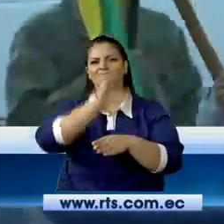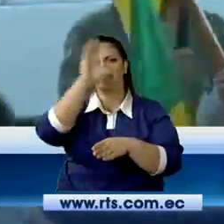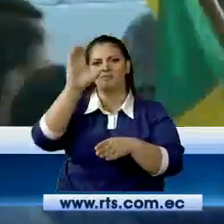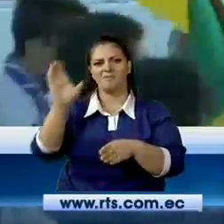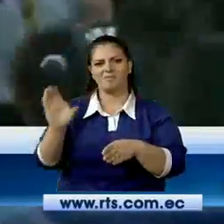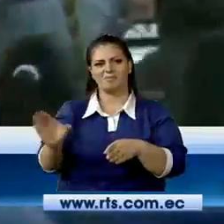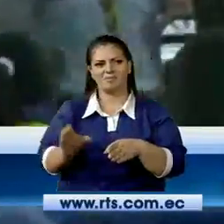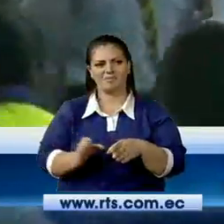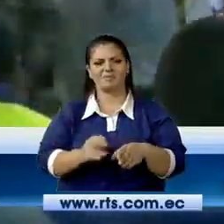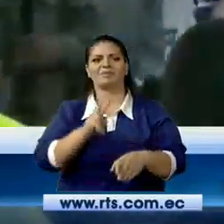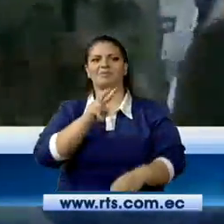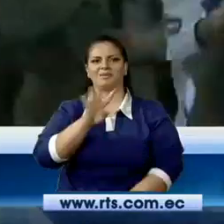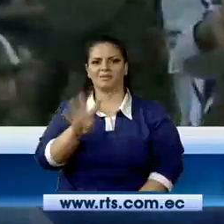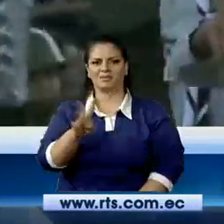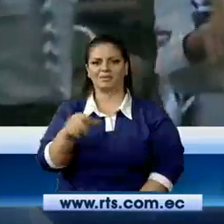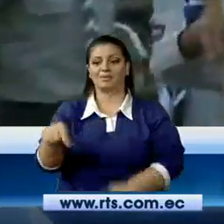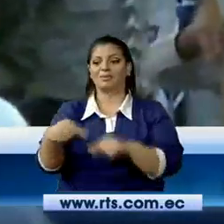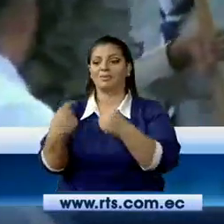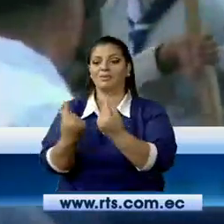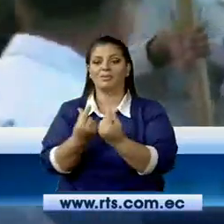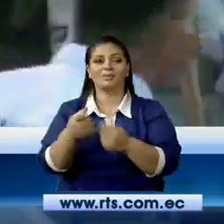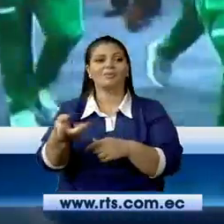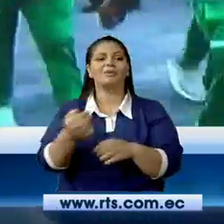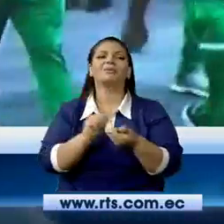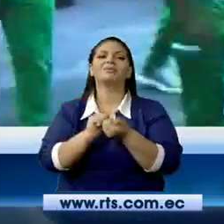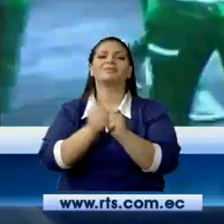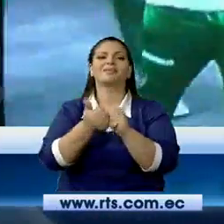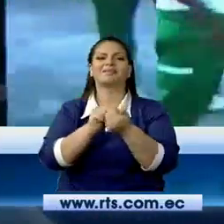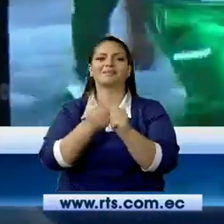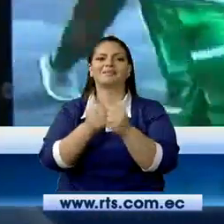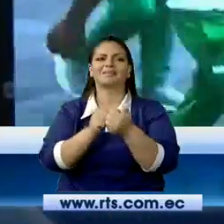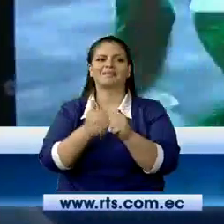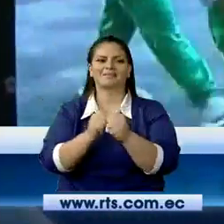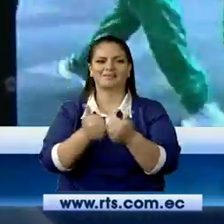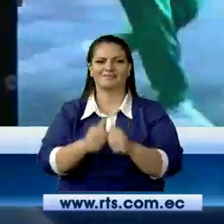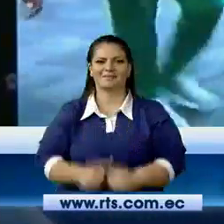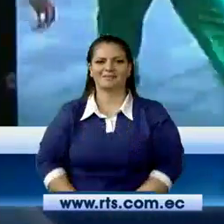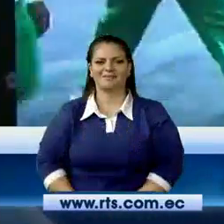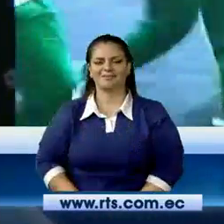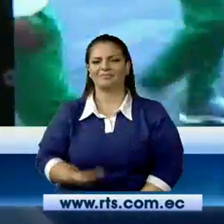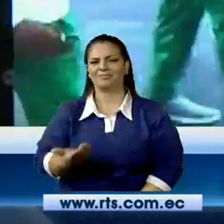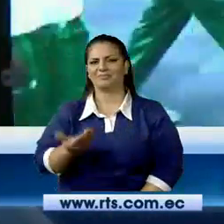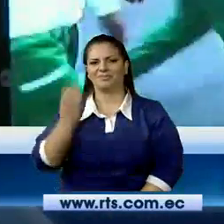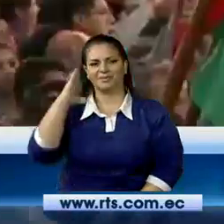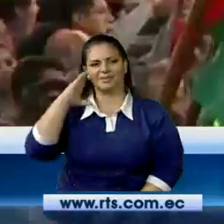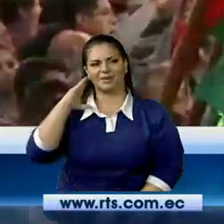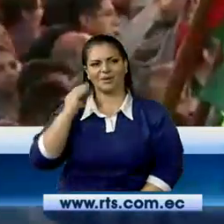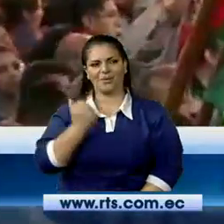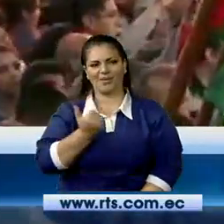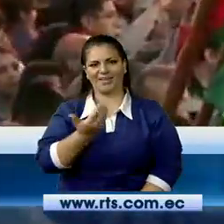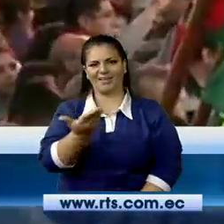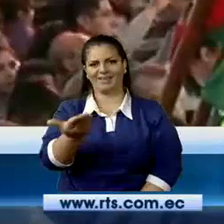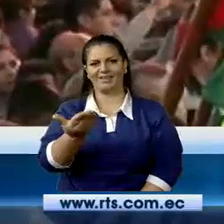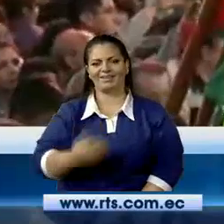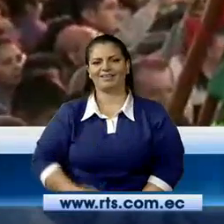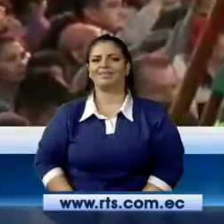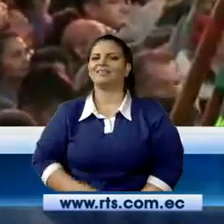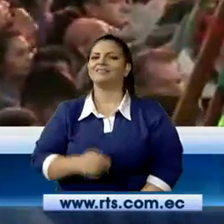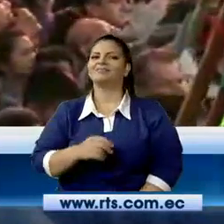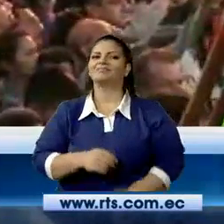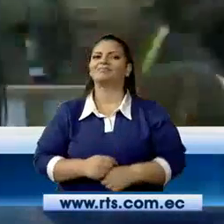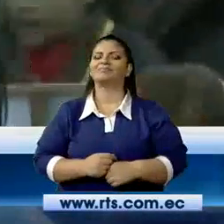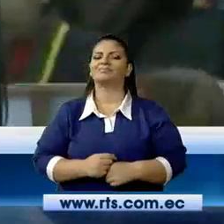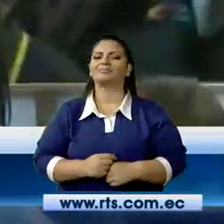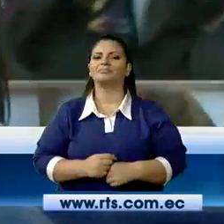y septiembre en la capital Azuaya, sede de los 8th Juegos Nacionales Prejuveniles y los 7th Juegos Nacionales Juveniles Cuenca 2016 en